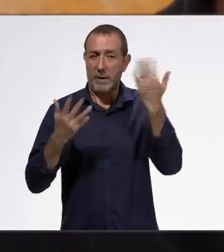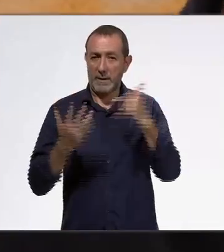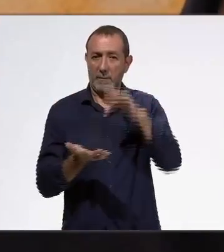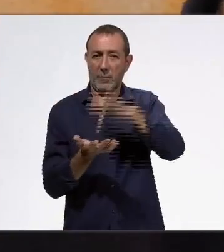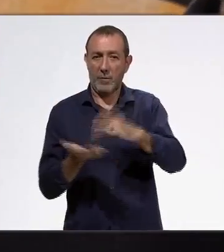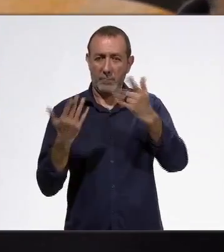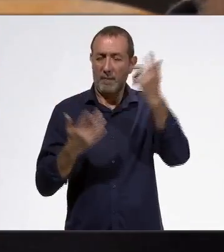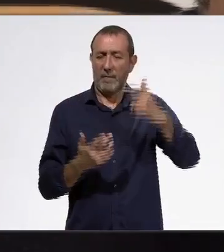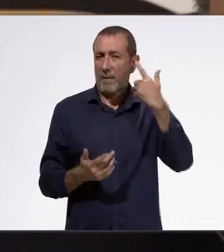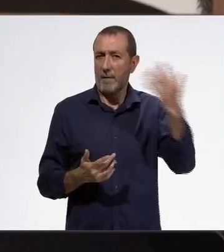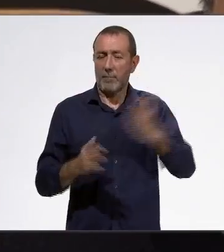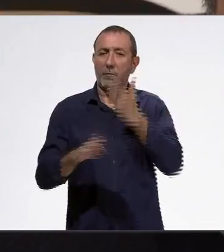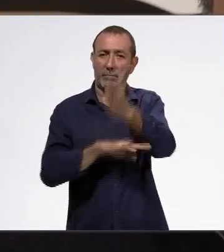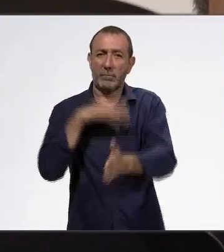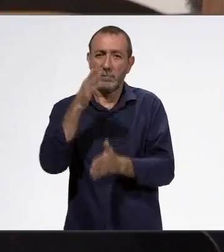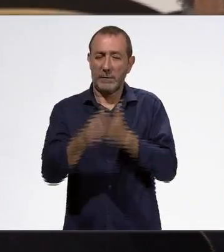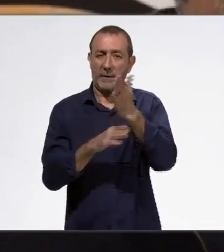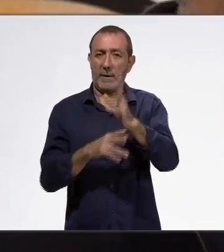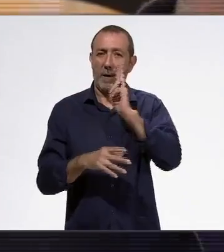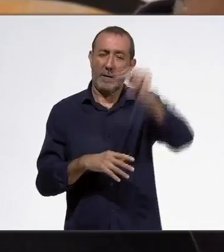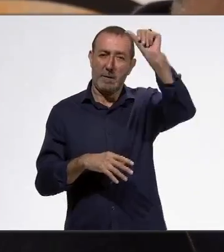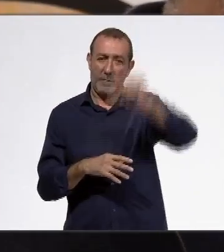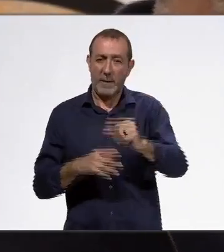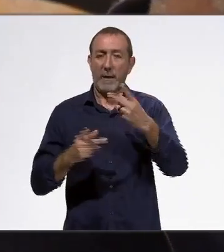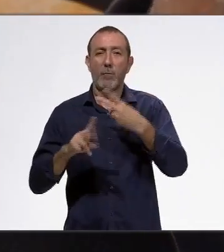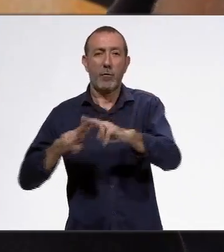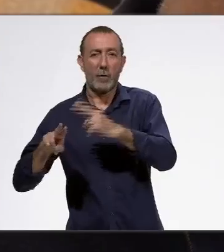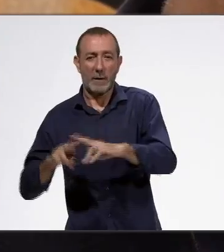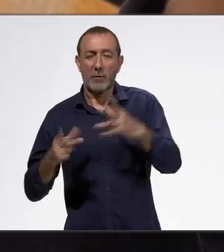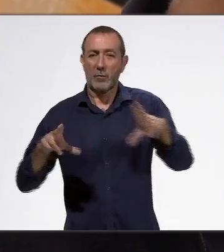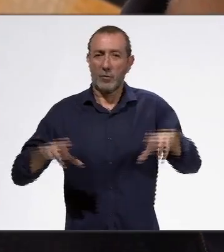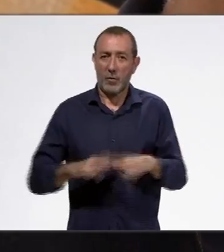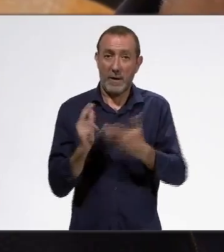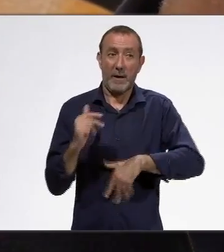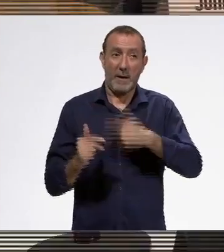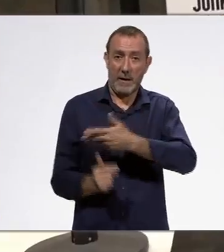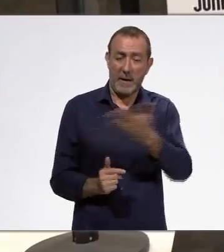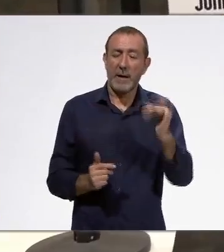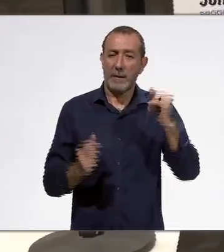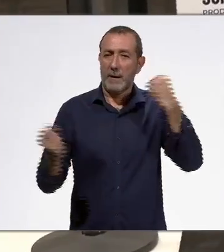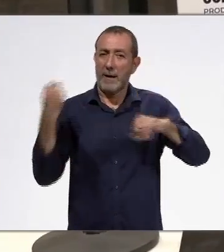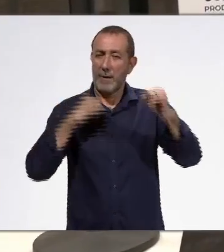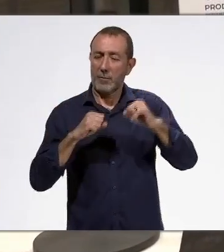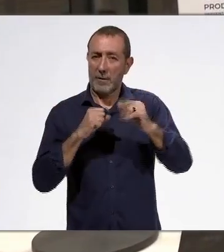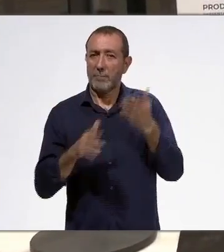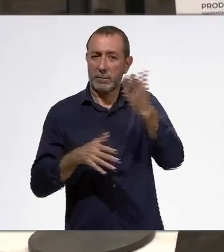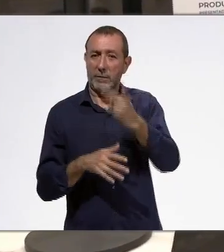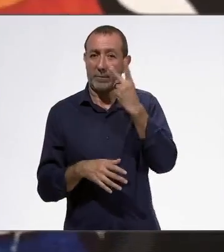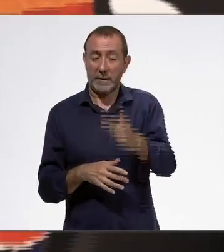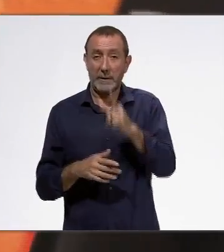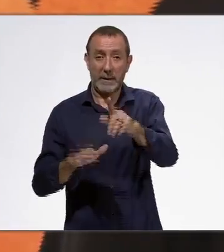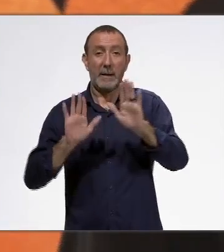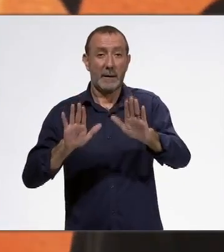ahí la acudieron multitud de rostros conocidos el mundo del espectáculo de la política y de la sociedad en general en nuestro país